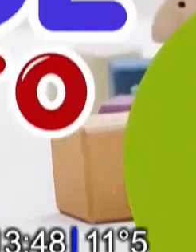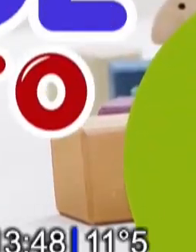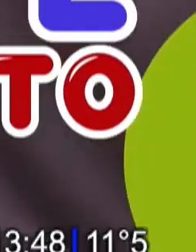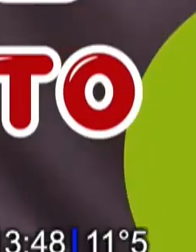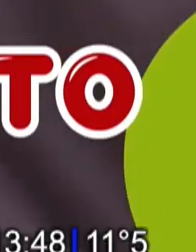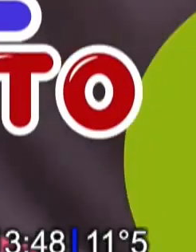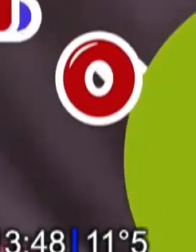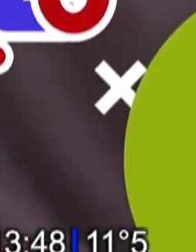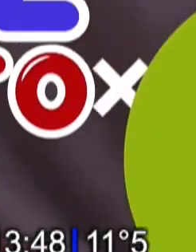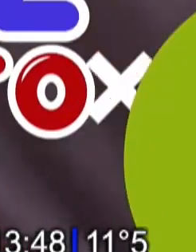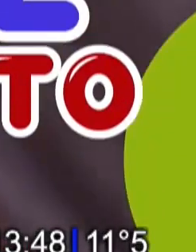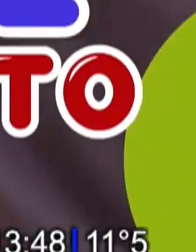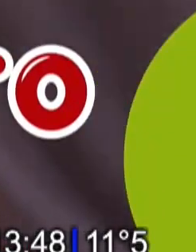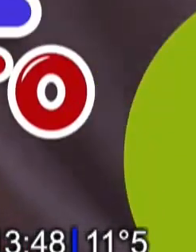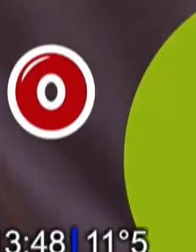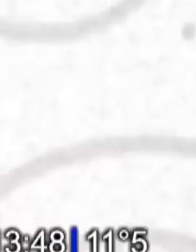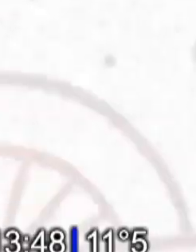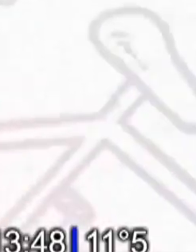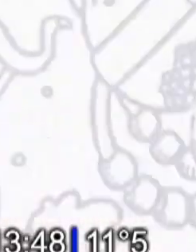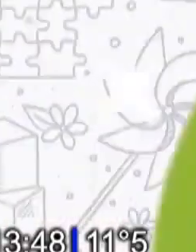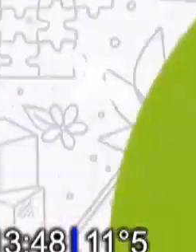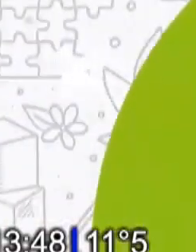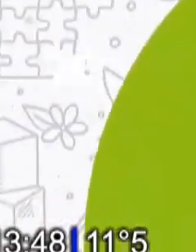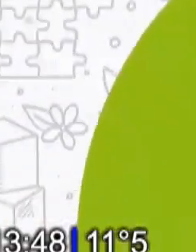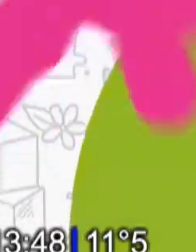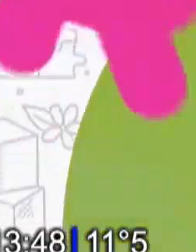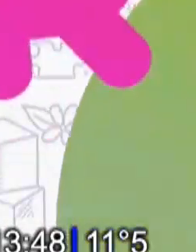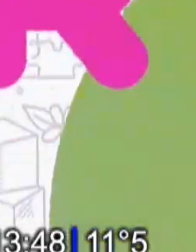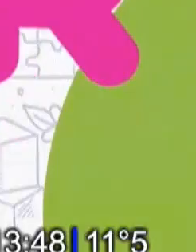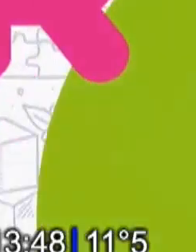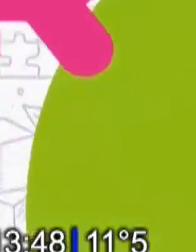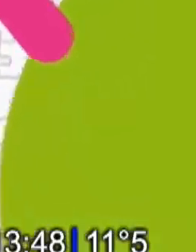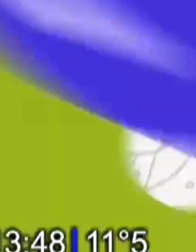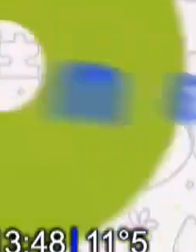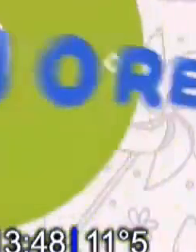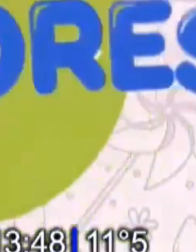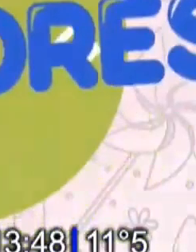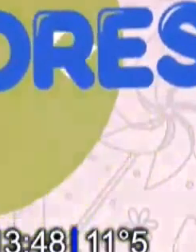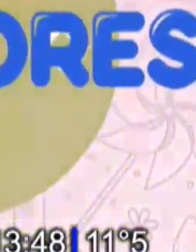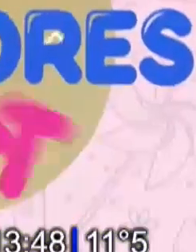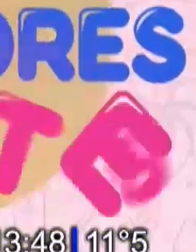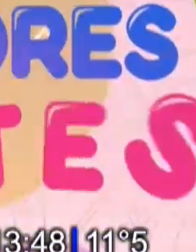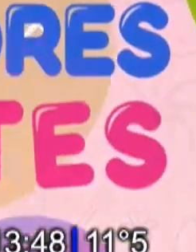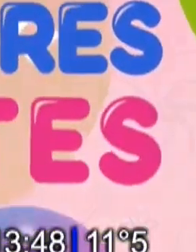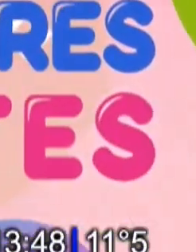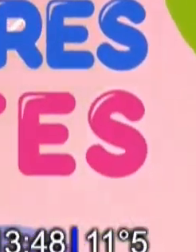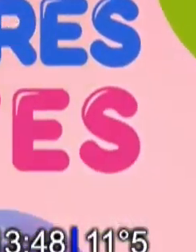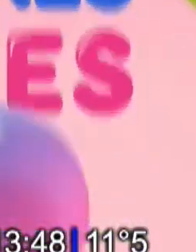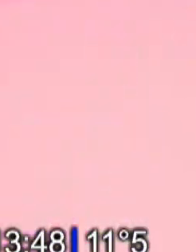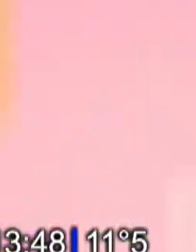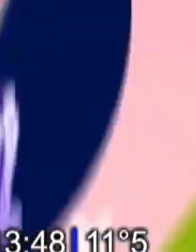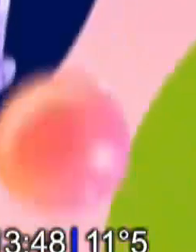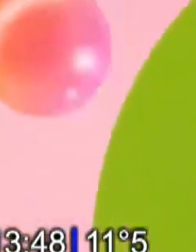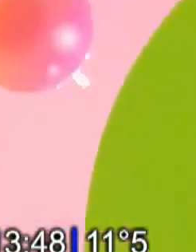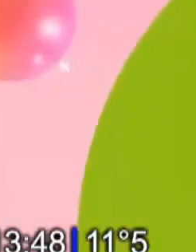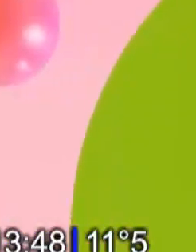Y esperamos que nos sorprendan con un juguete. Este día del niño, todos a jugar con Sin Rival. Los juguetes que siempre soñaron,